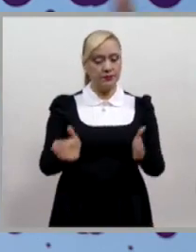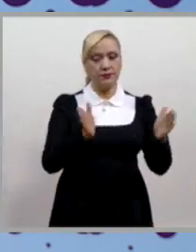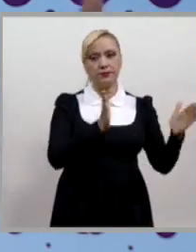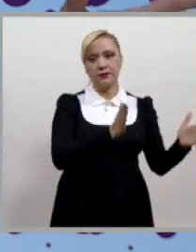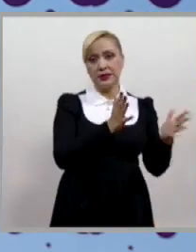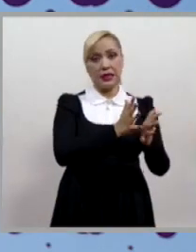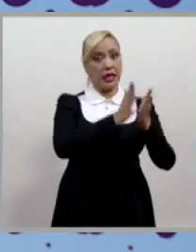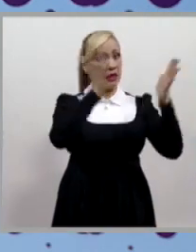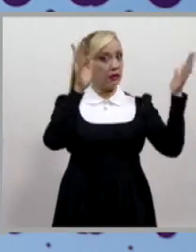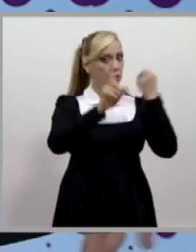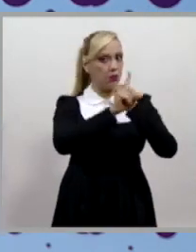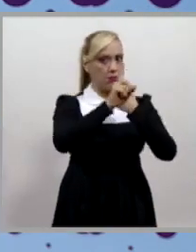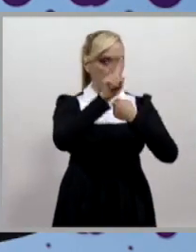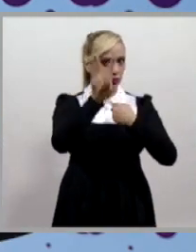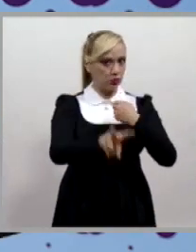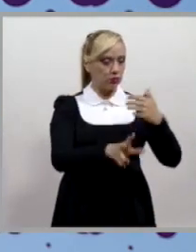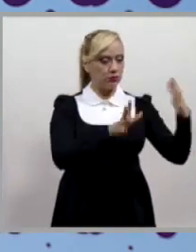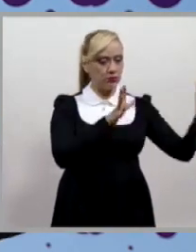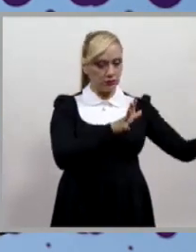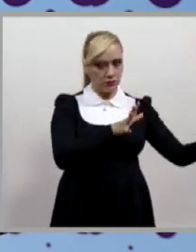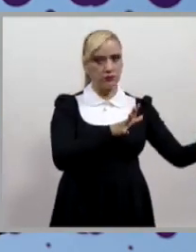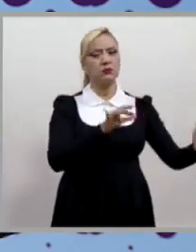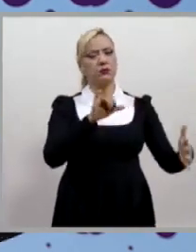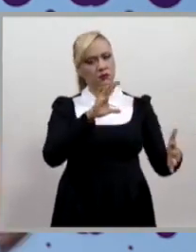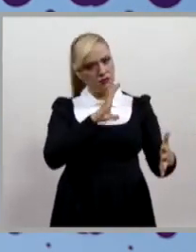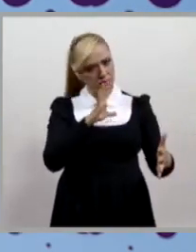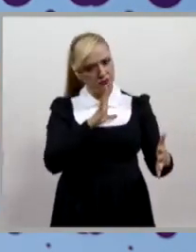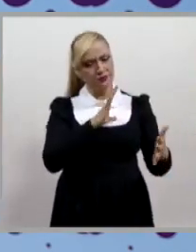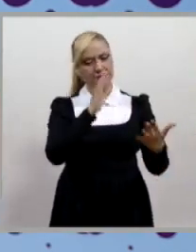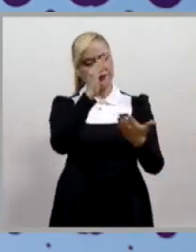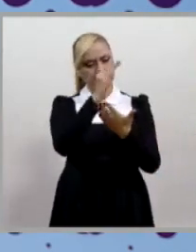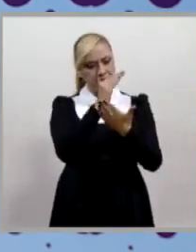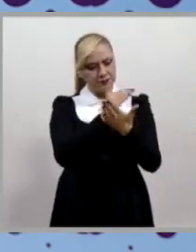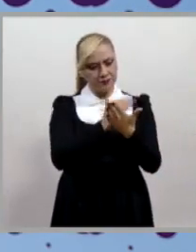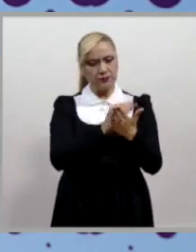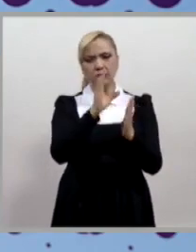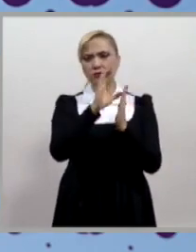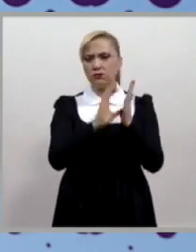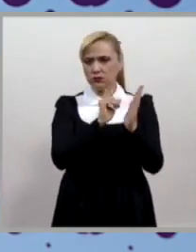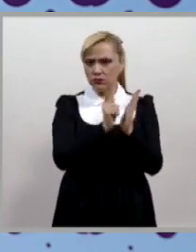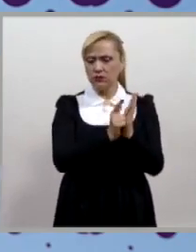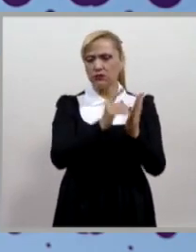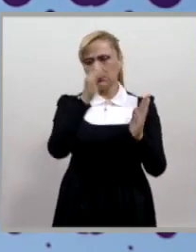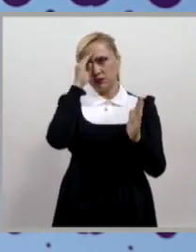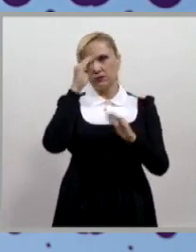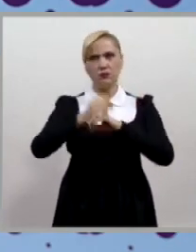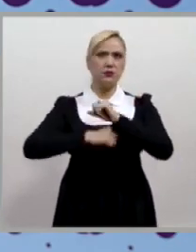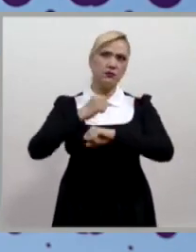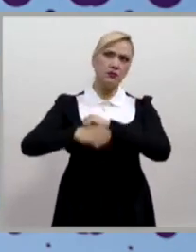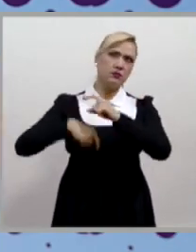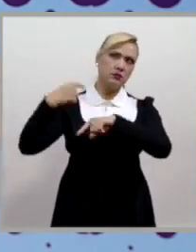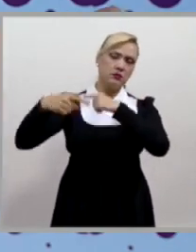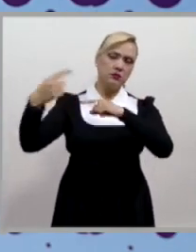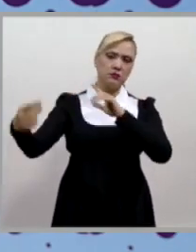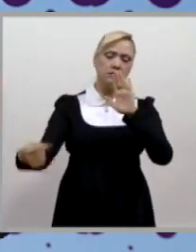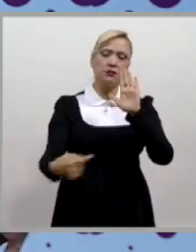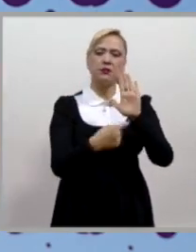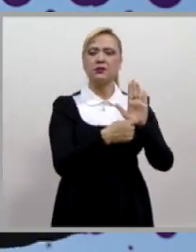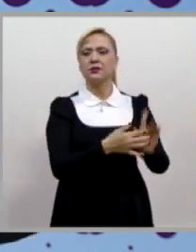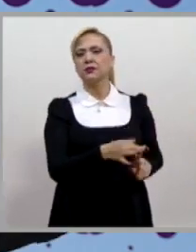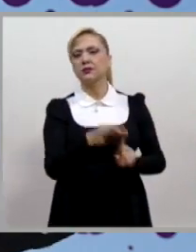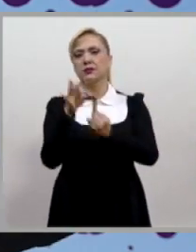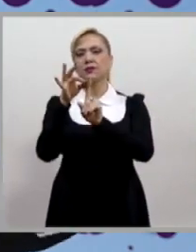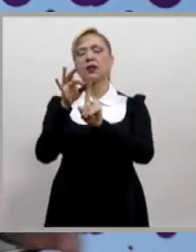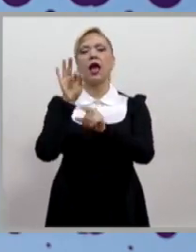prioridades grandes, reales, ¿no? Sí hay una serie de reflexiones constitucionales que me parece que van a ocupar los próximos años y décadas. Uno de estos temas es el